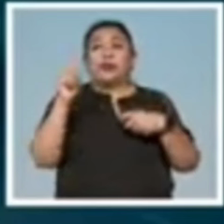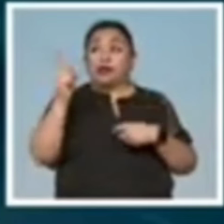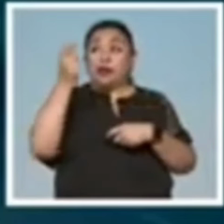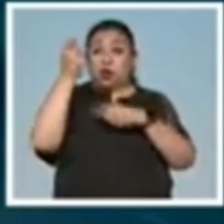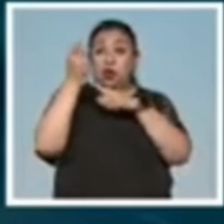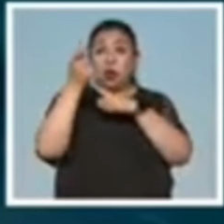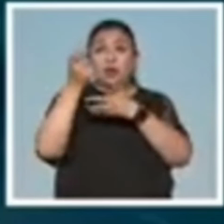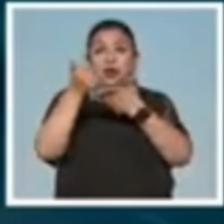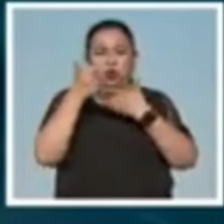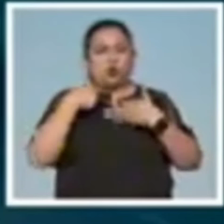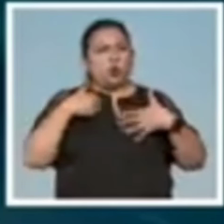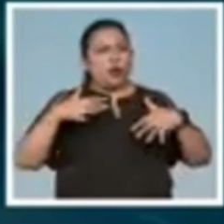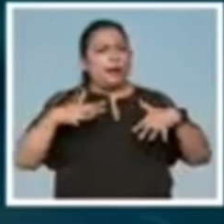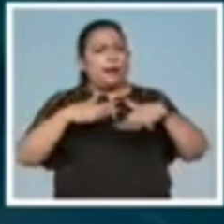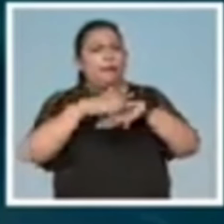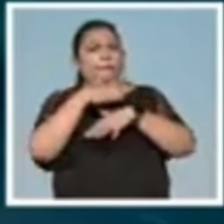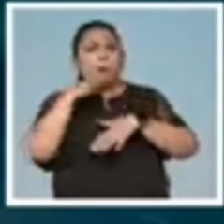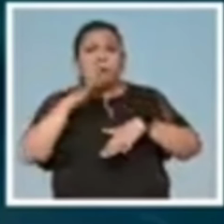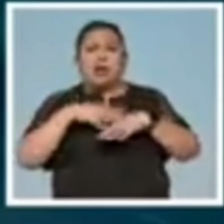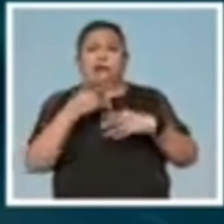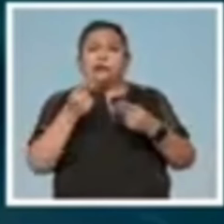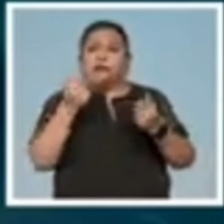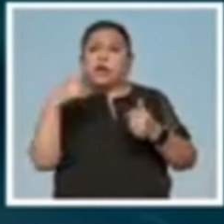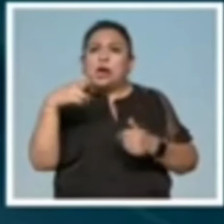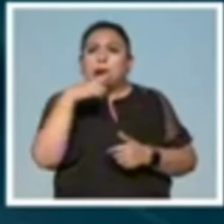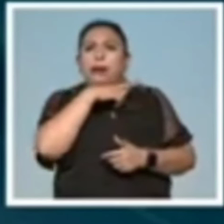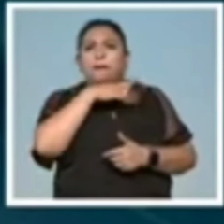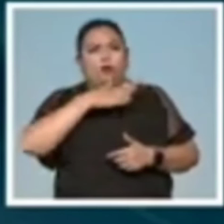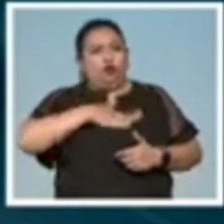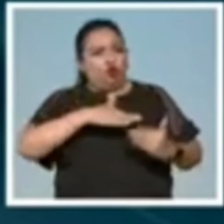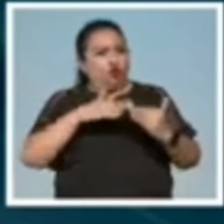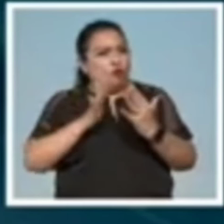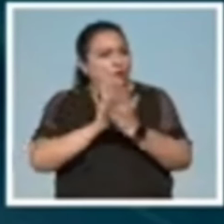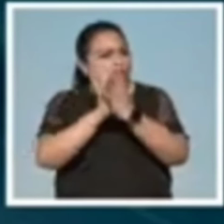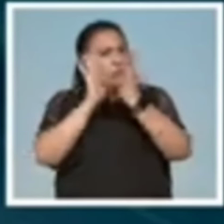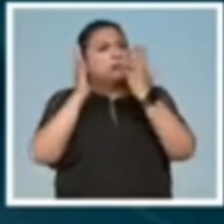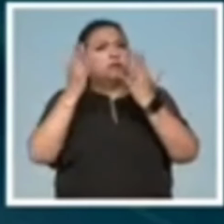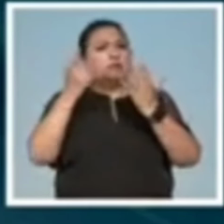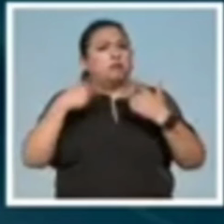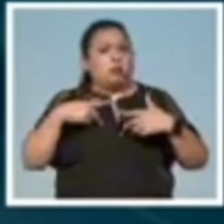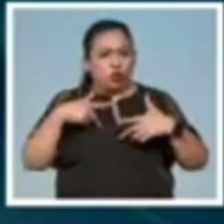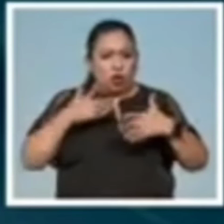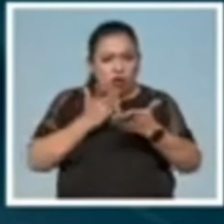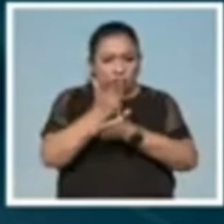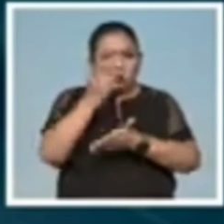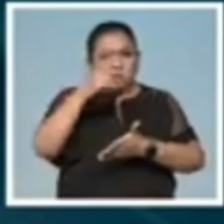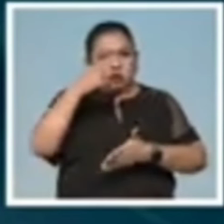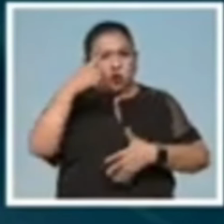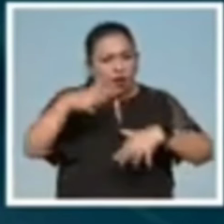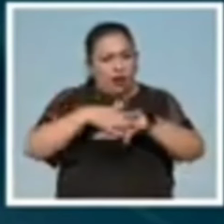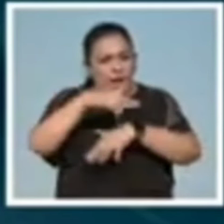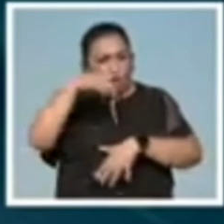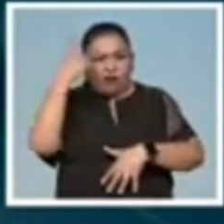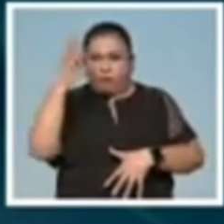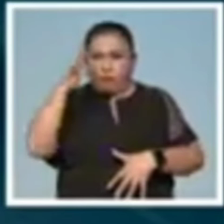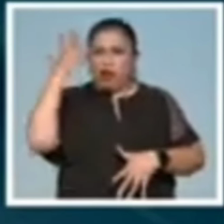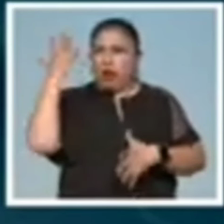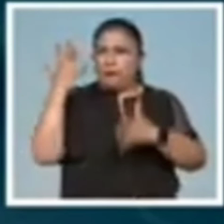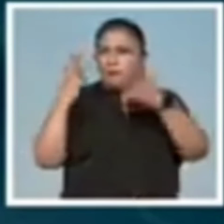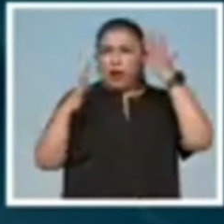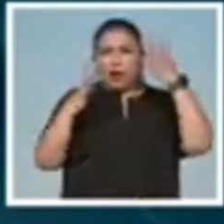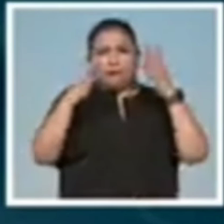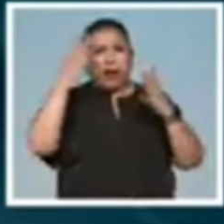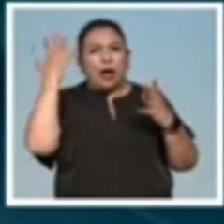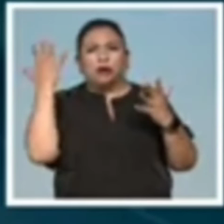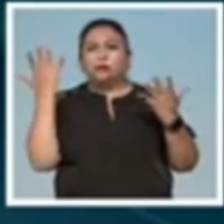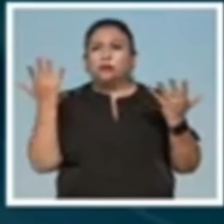está permitiendo cambiar a una forma más acelerada y más democrática, porque más personas pueden acceder al cambio cada vez con más velocidad, Alberto.